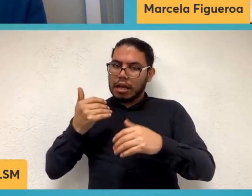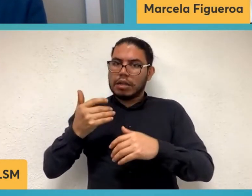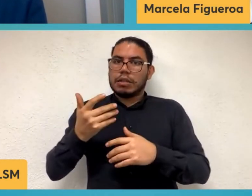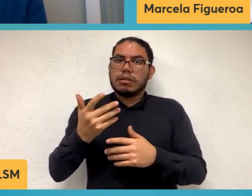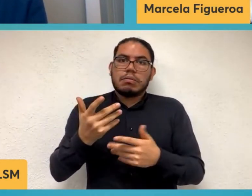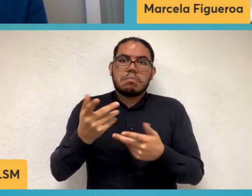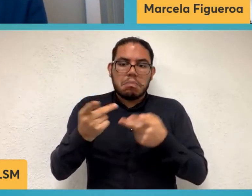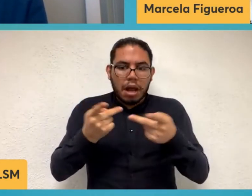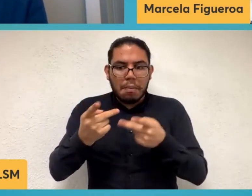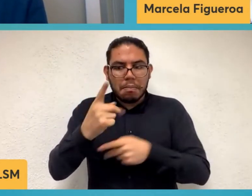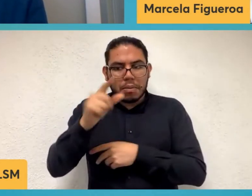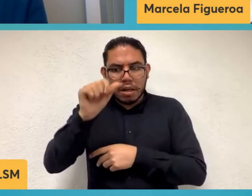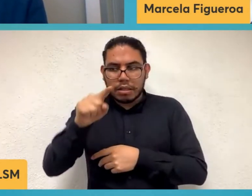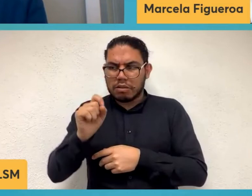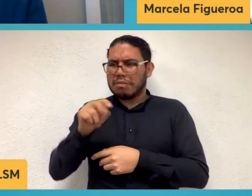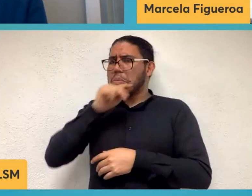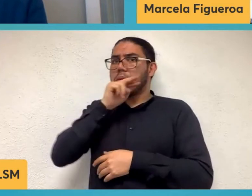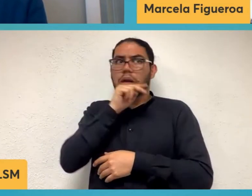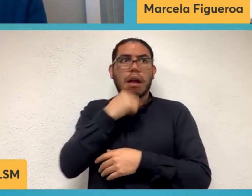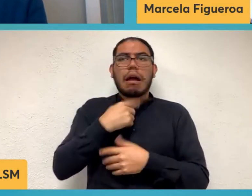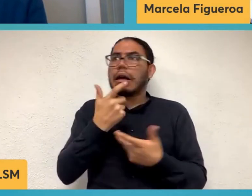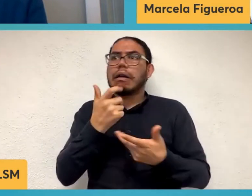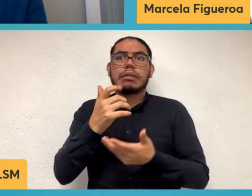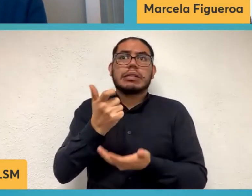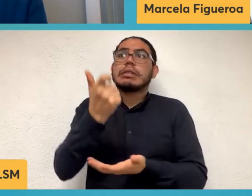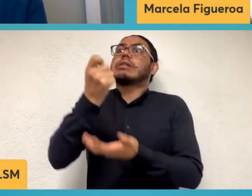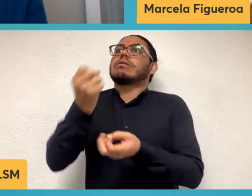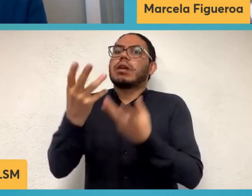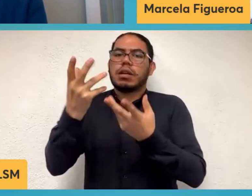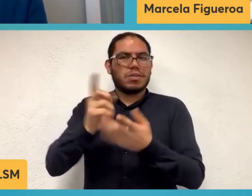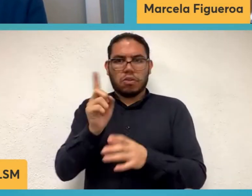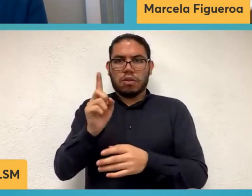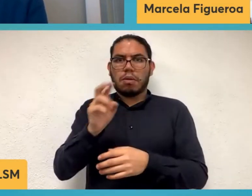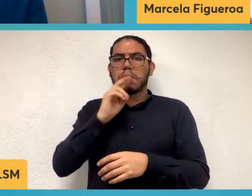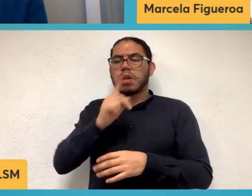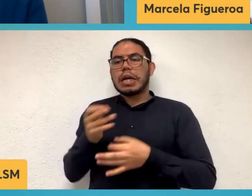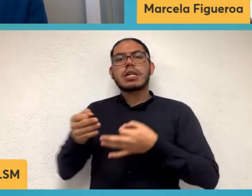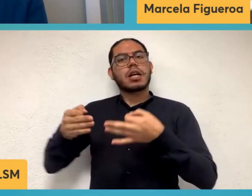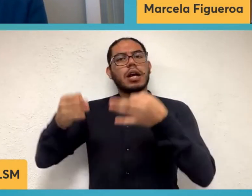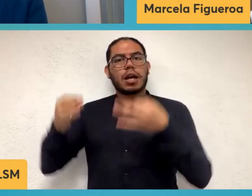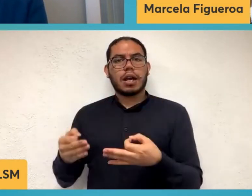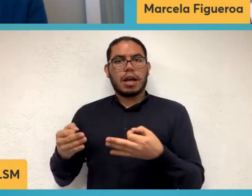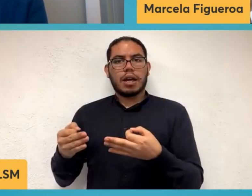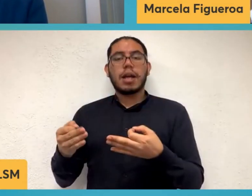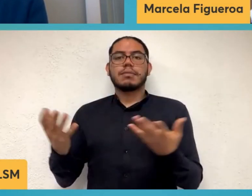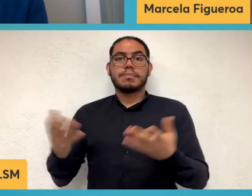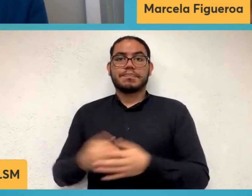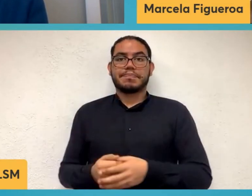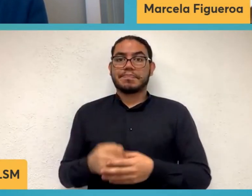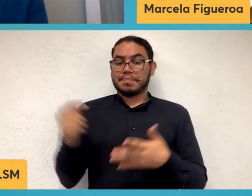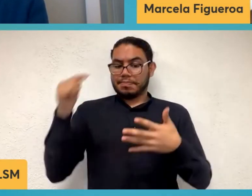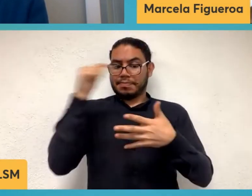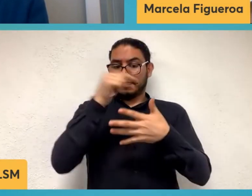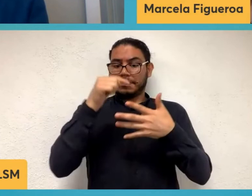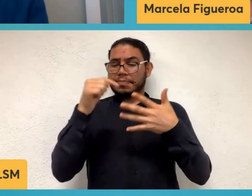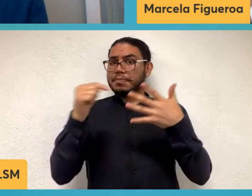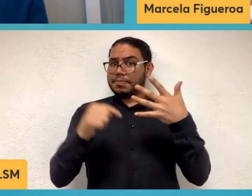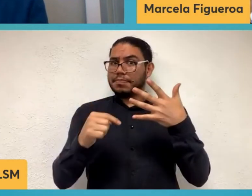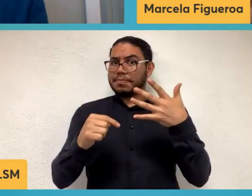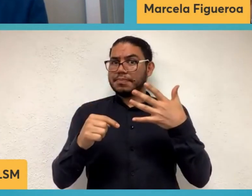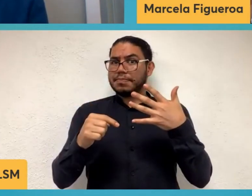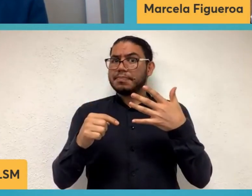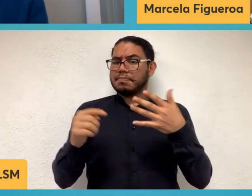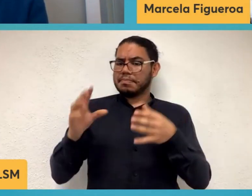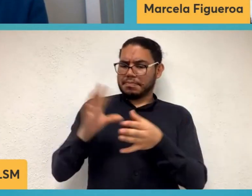por la cantidad, más bien busquemos la calidad. Y estos 5 pasos que nos puntualizó